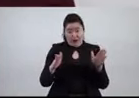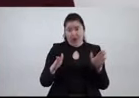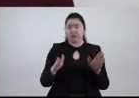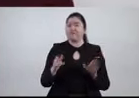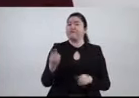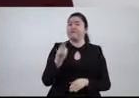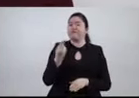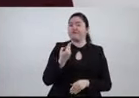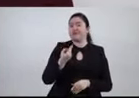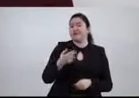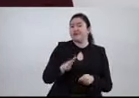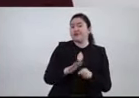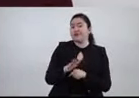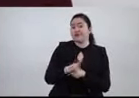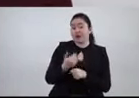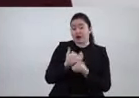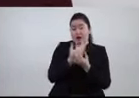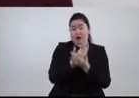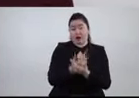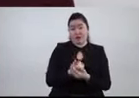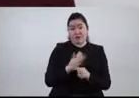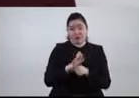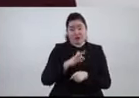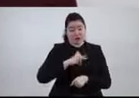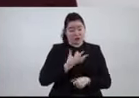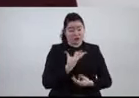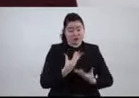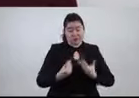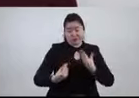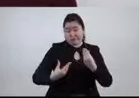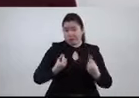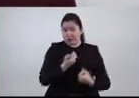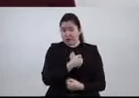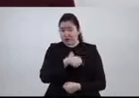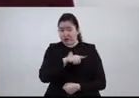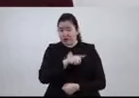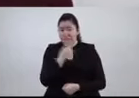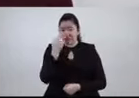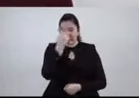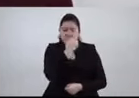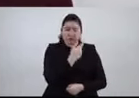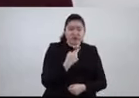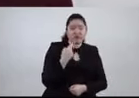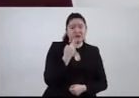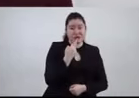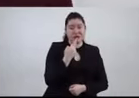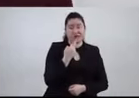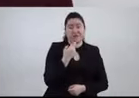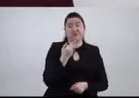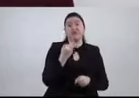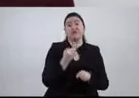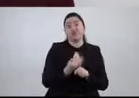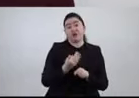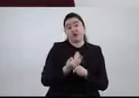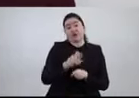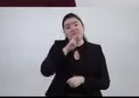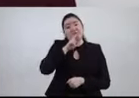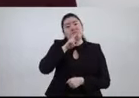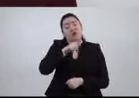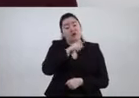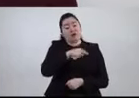subordinada a las condiciones epidemiológicas y de salud. Entonces, pues es lo más conveniente tenerlo, pues